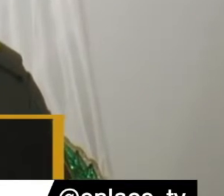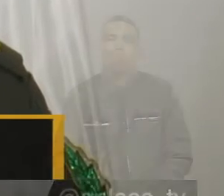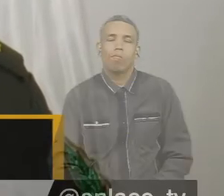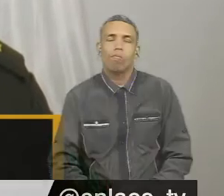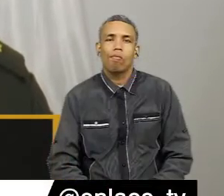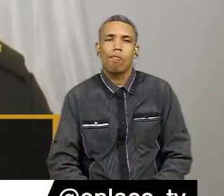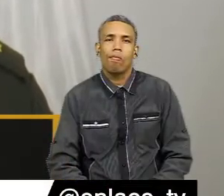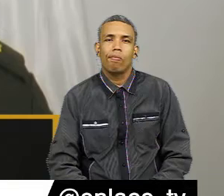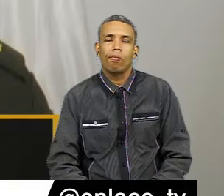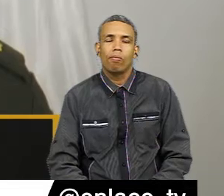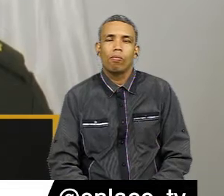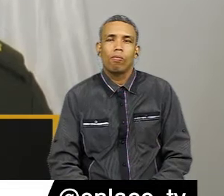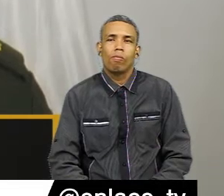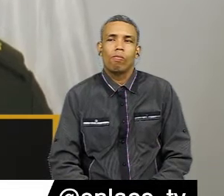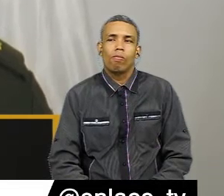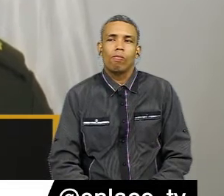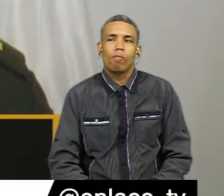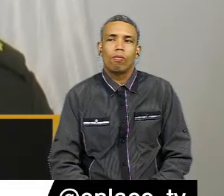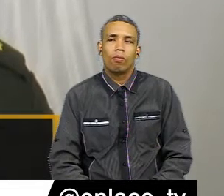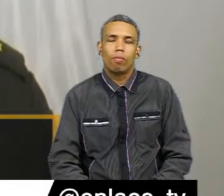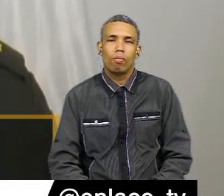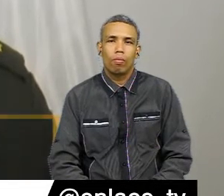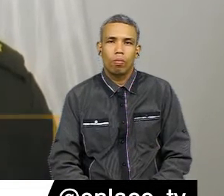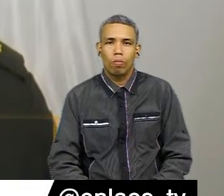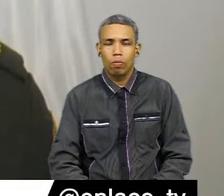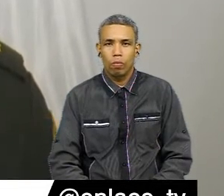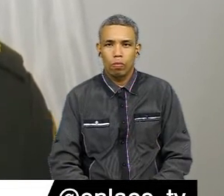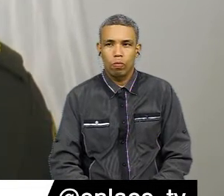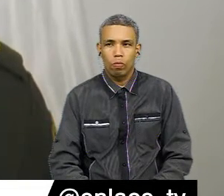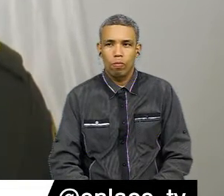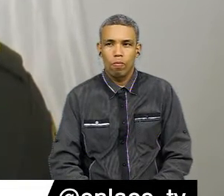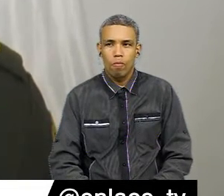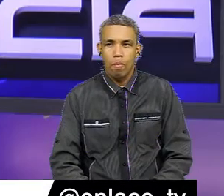derivadas del impacto de la nave con la tierra.